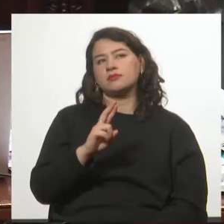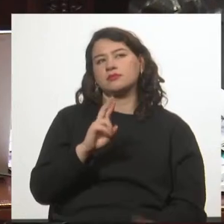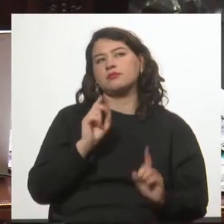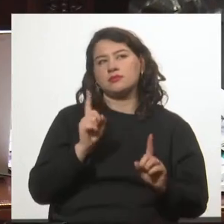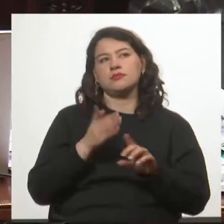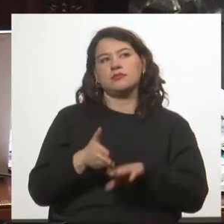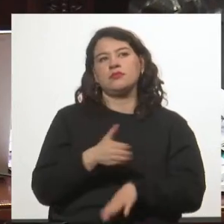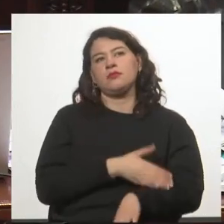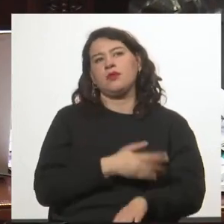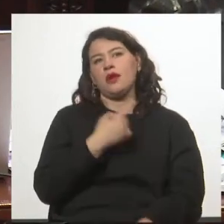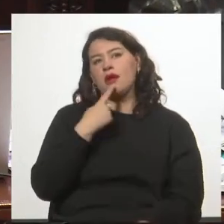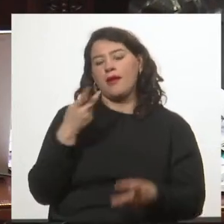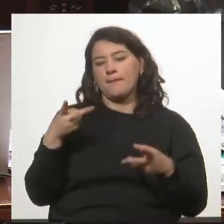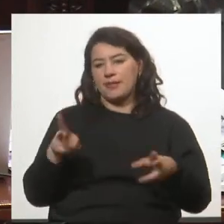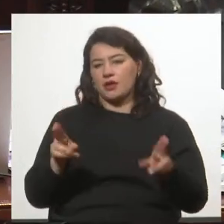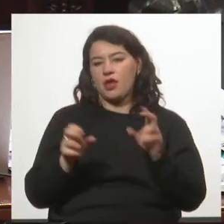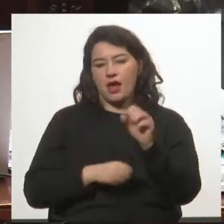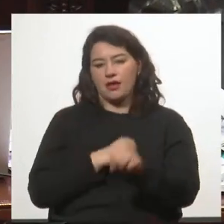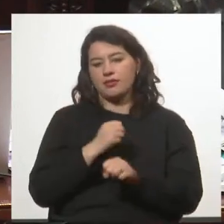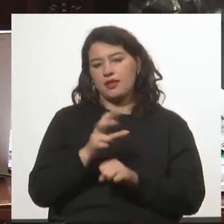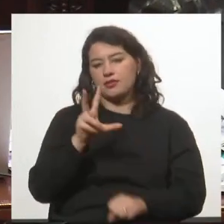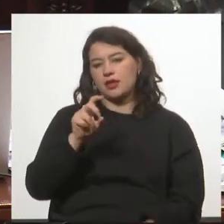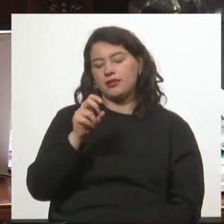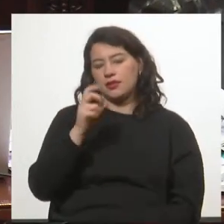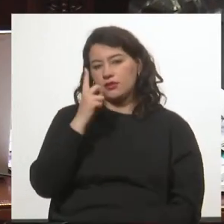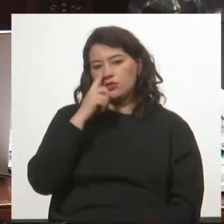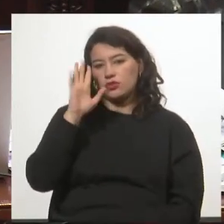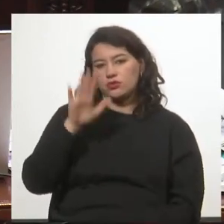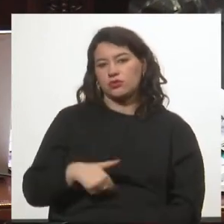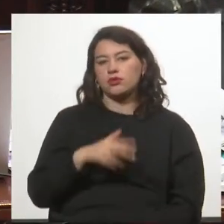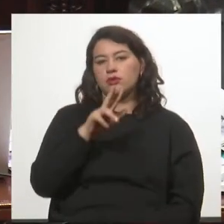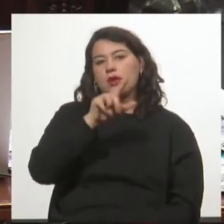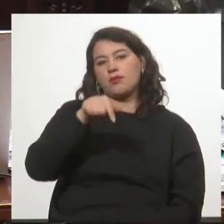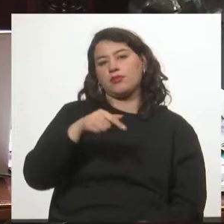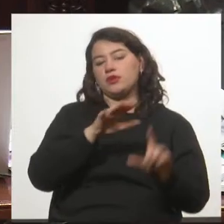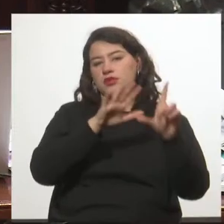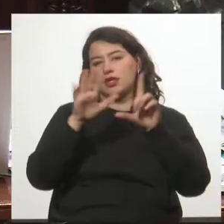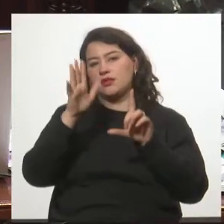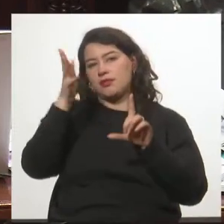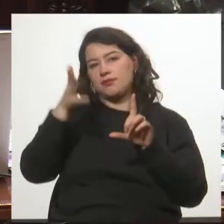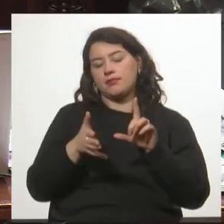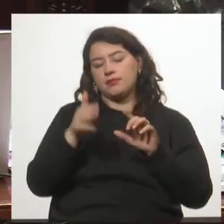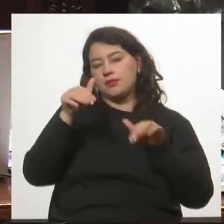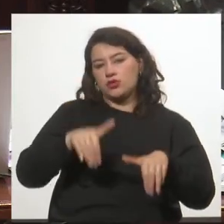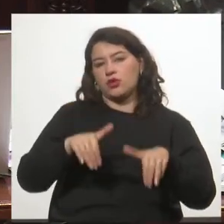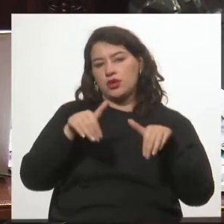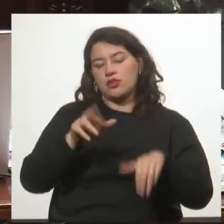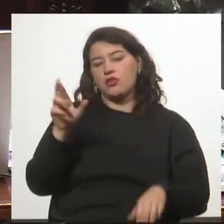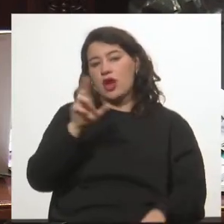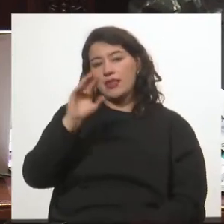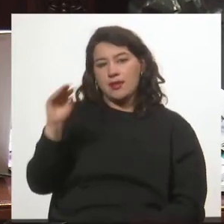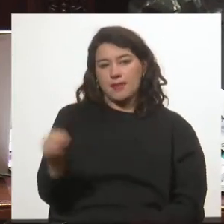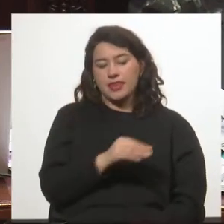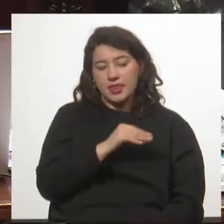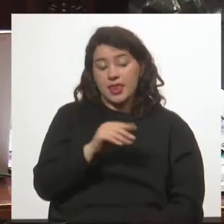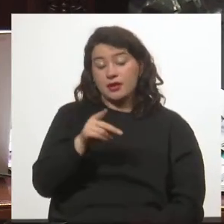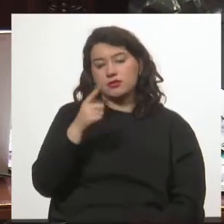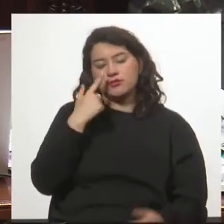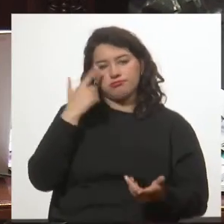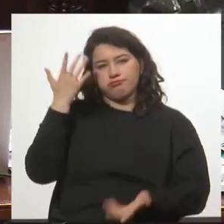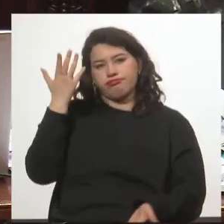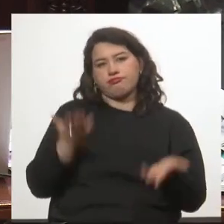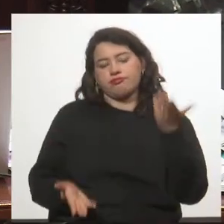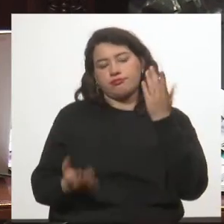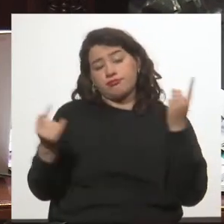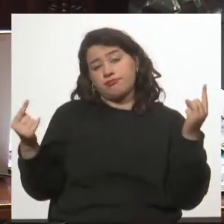bien se dijo acá en el período hasta el 30 de junio fue de 3.7 millones de dólares de pérdidas que contrasta